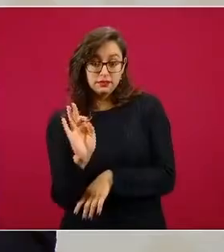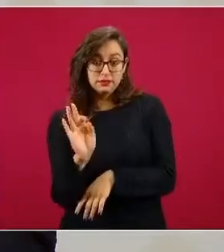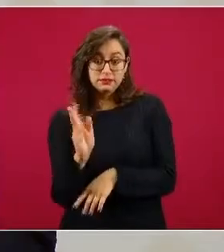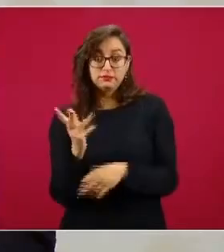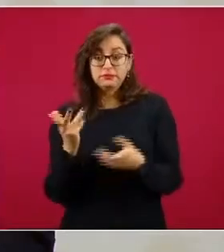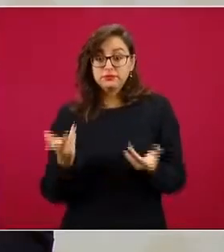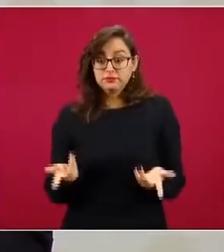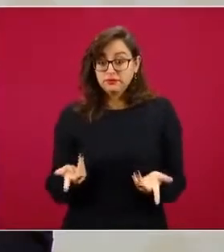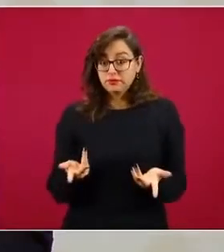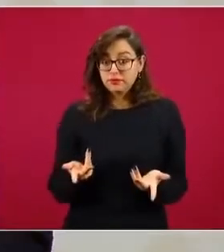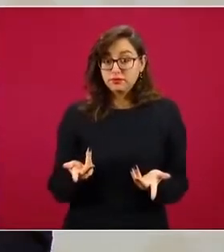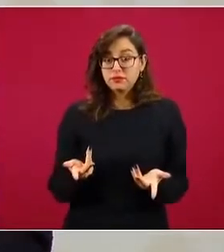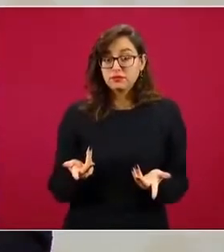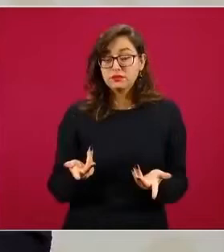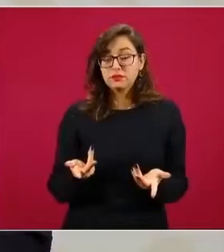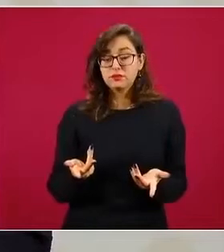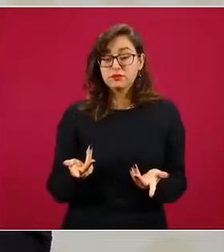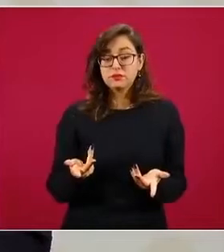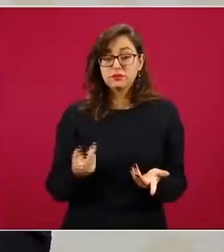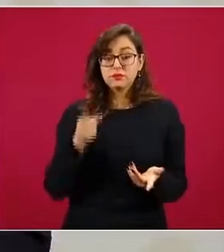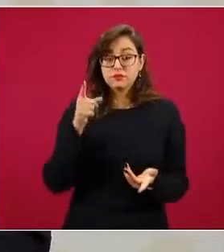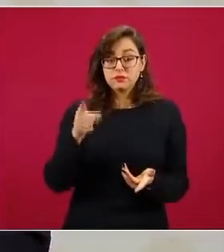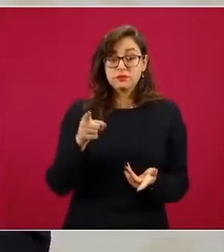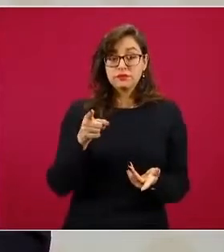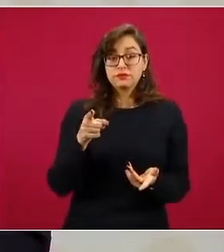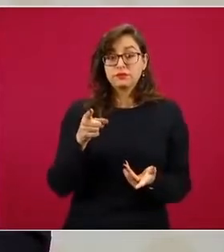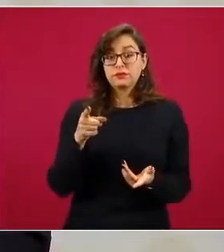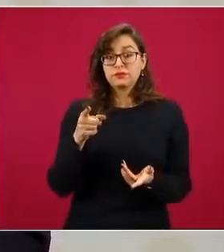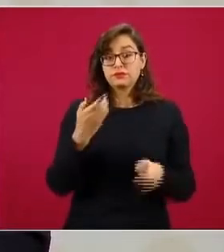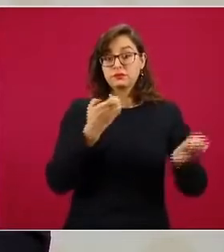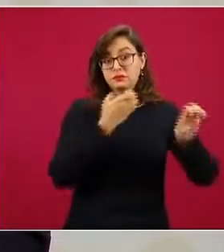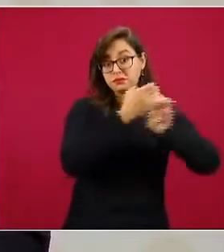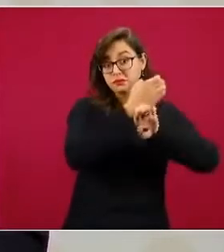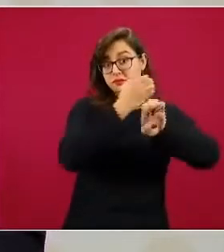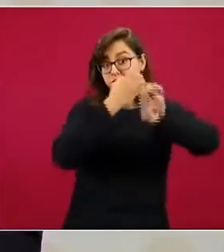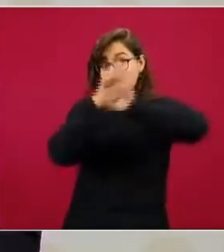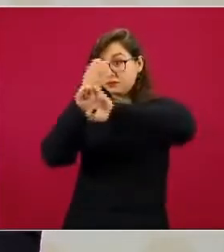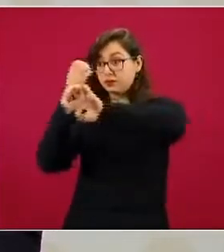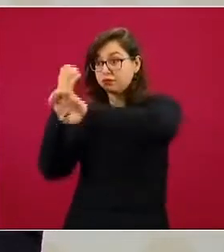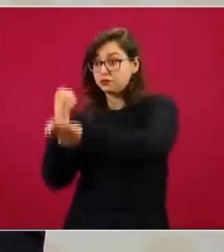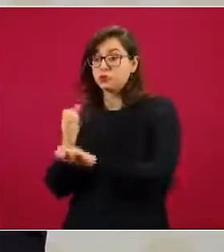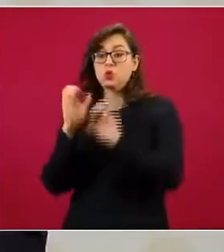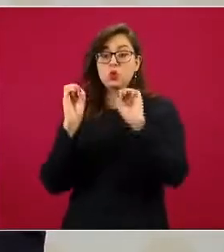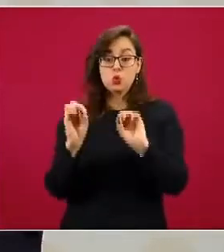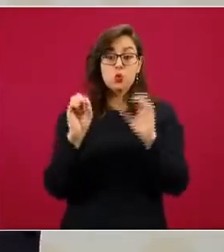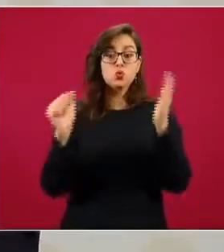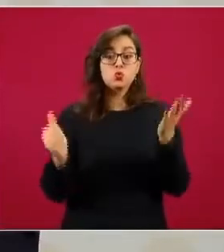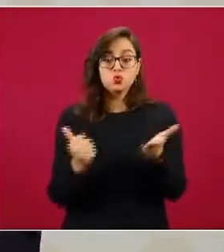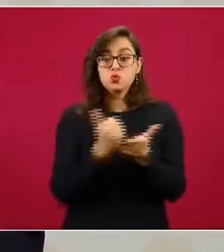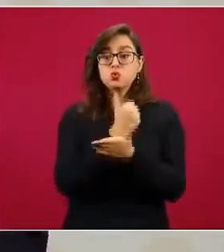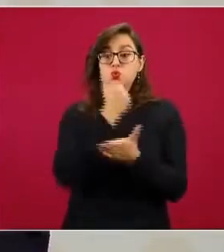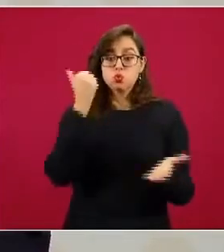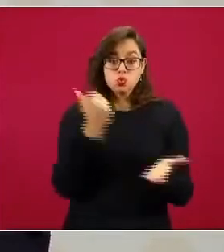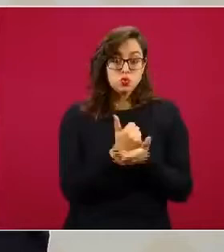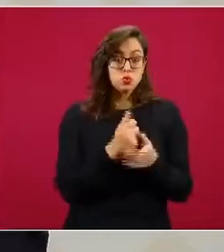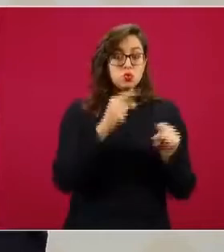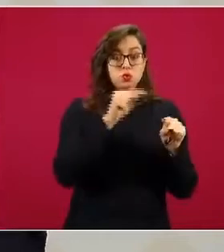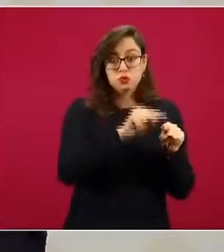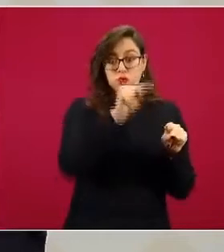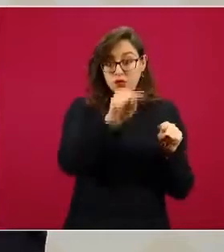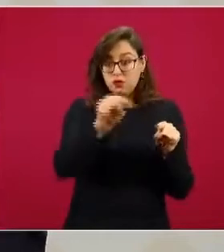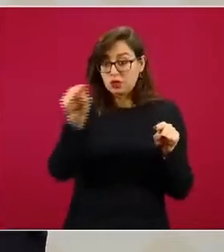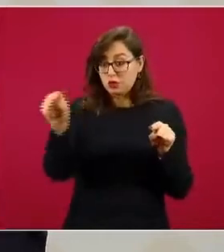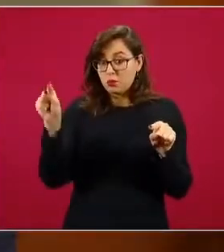diversas características en los estados de la República o ciudades de esos